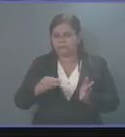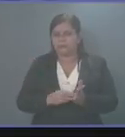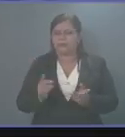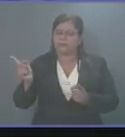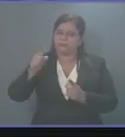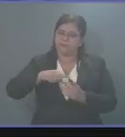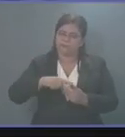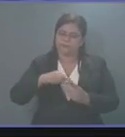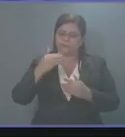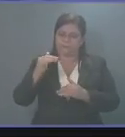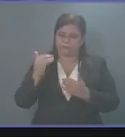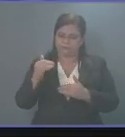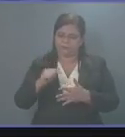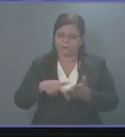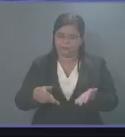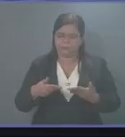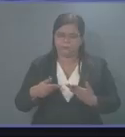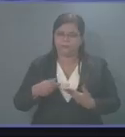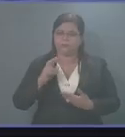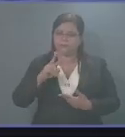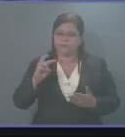máximo de derechos registrales de